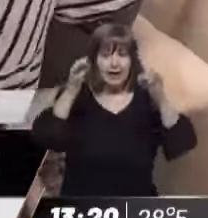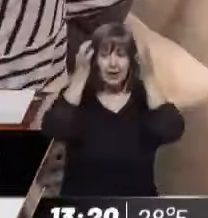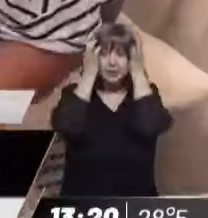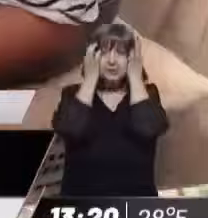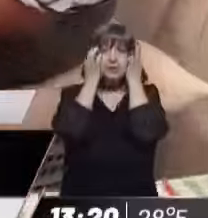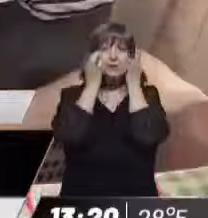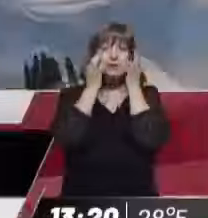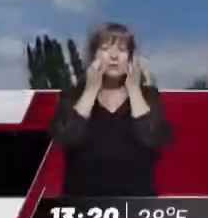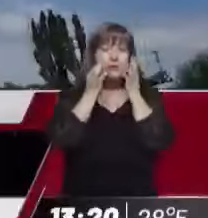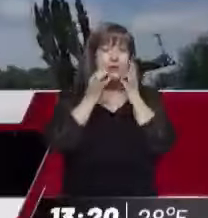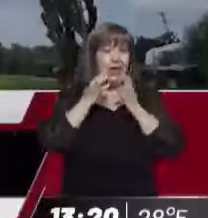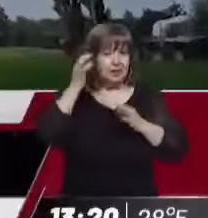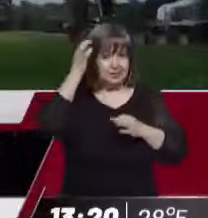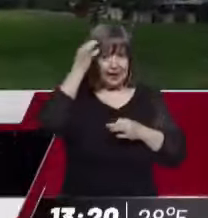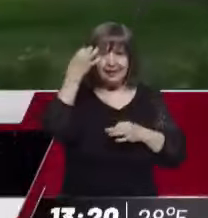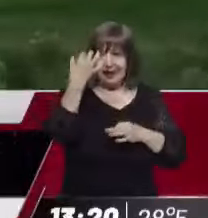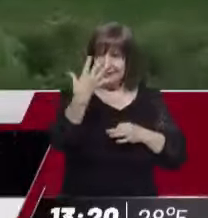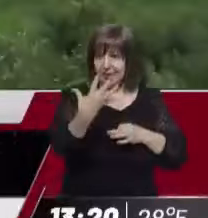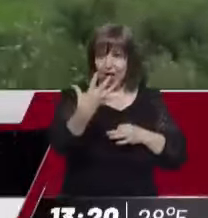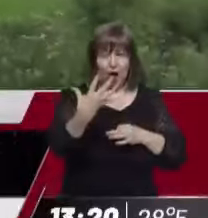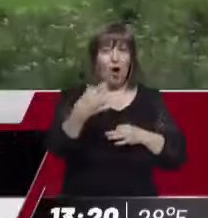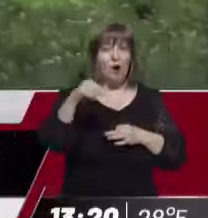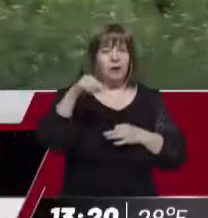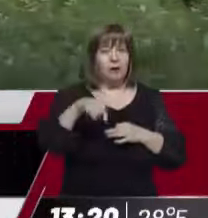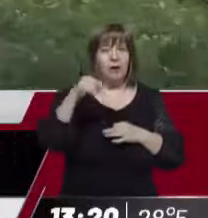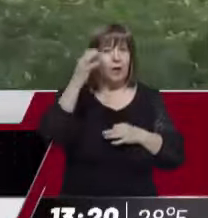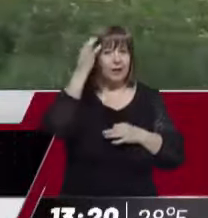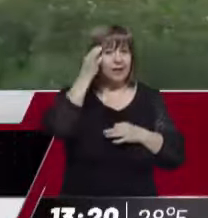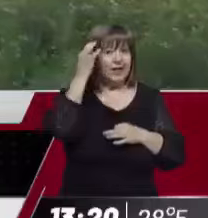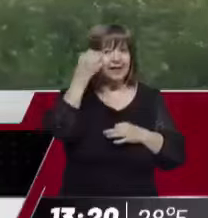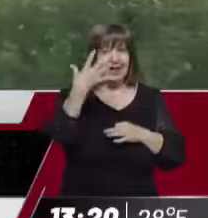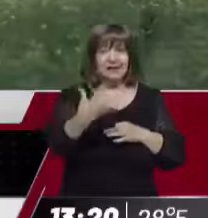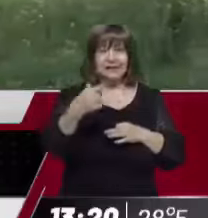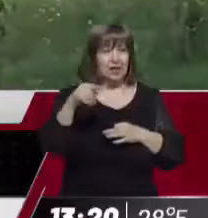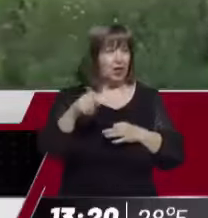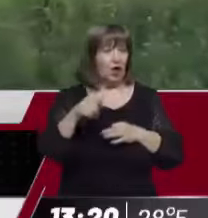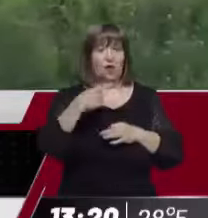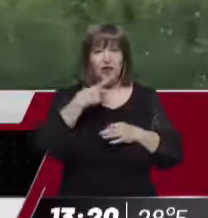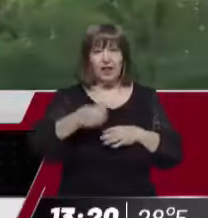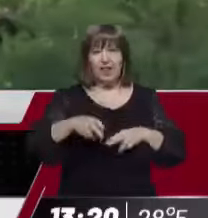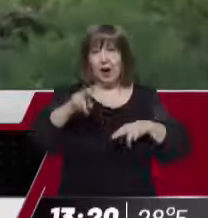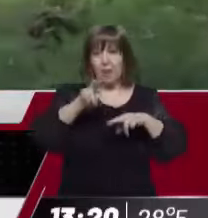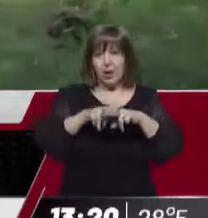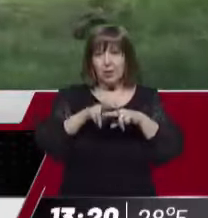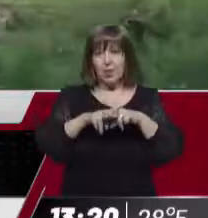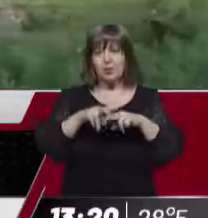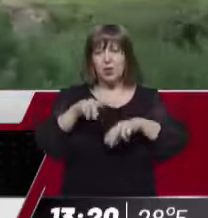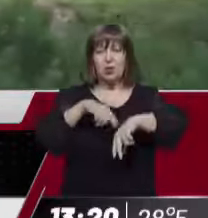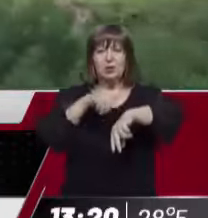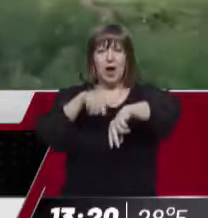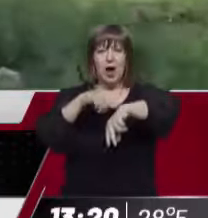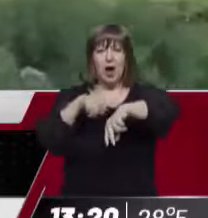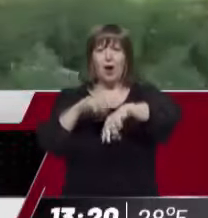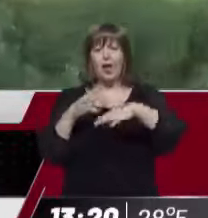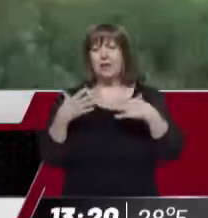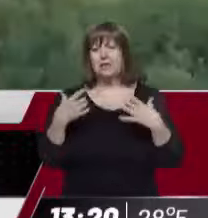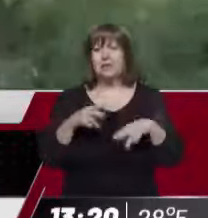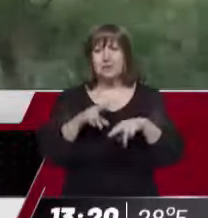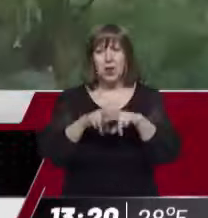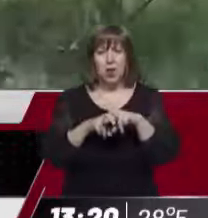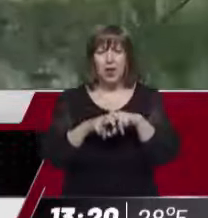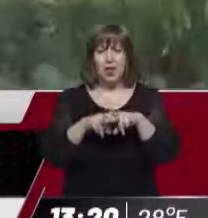gente trabaja, la vemos transpirar también, sin pero parar. Bueno, cuando te sentás que le pones muchas horas antes de pararte, ¿no es cierto? Y